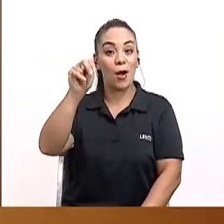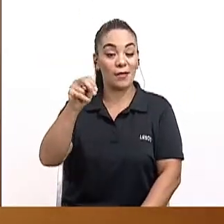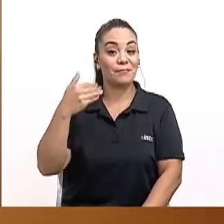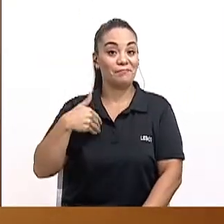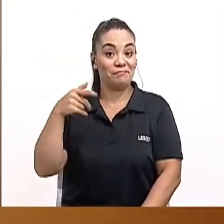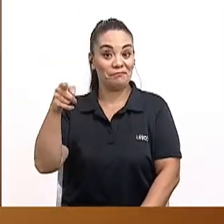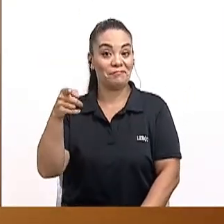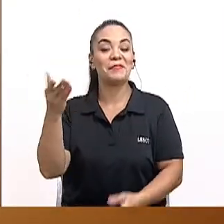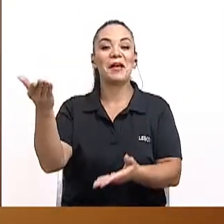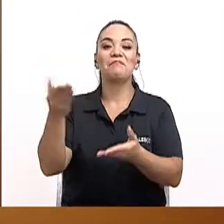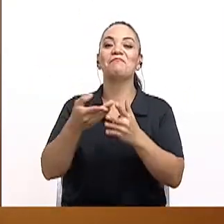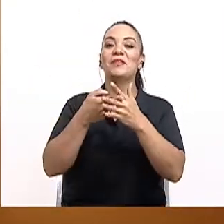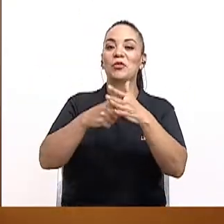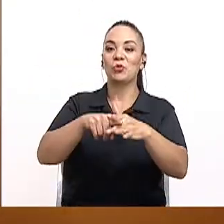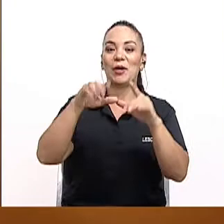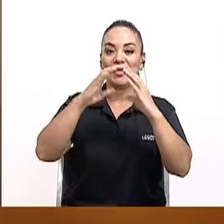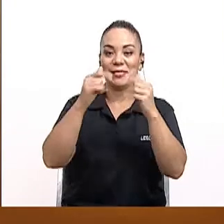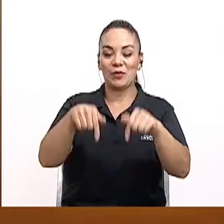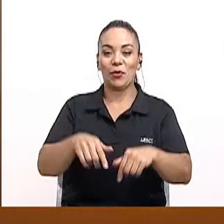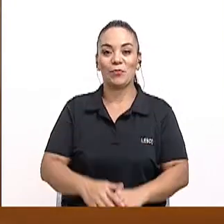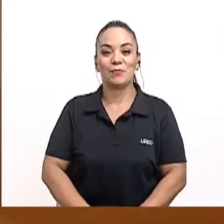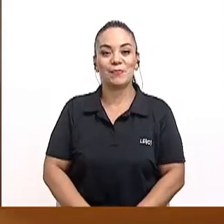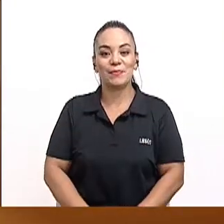una introducción a nuestra clase.